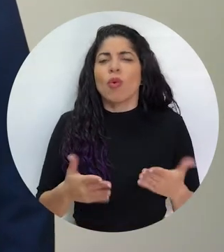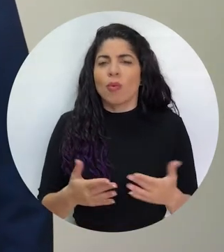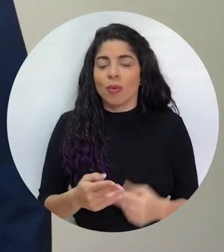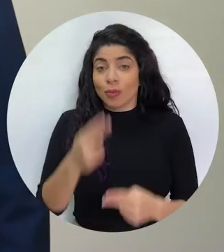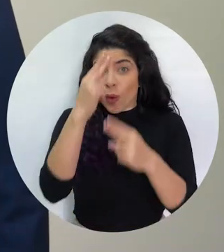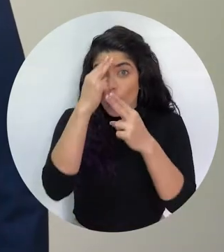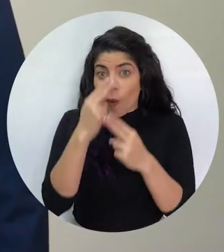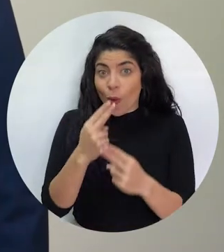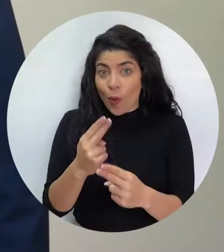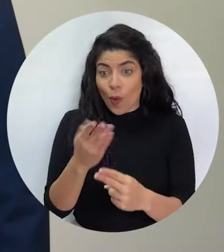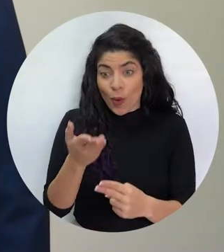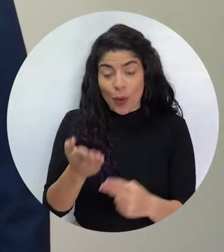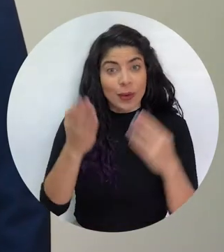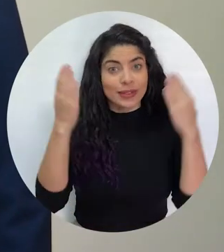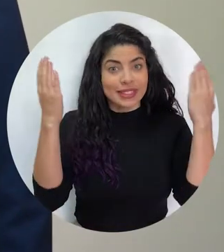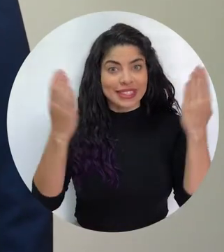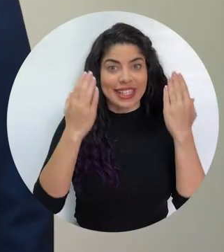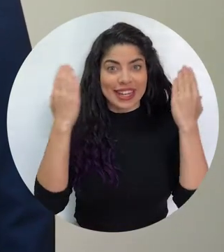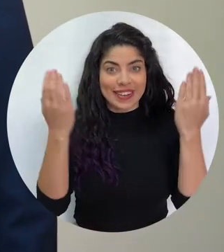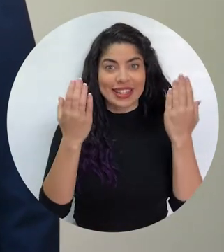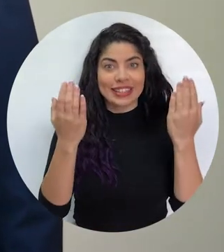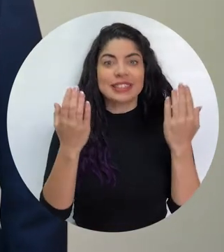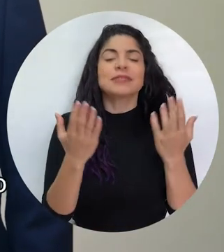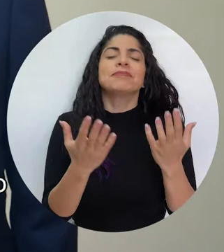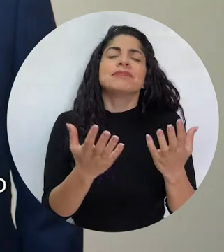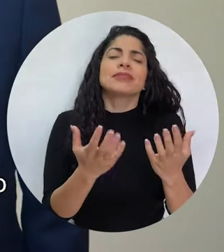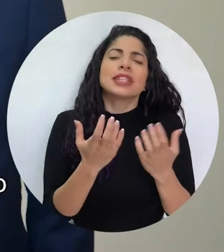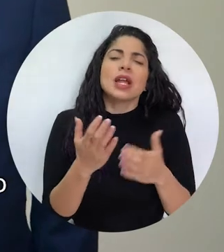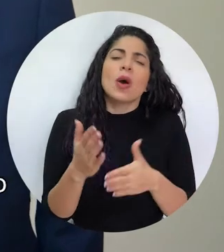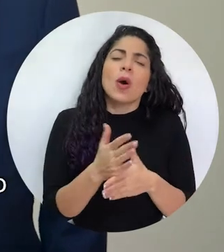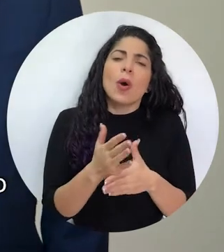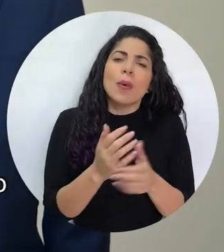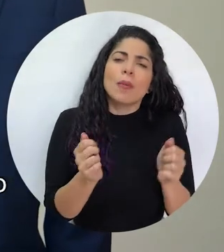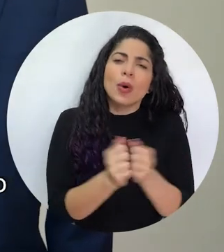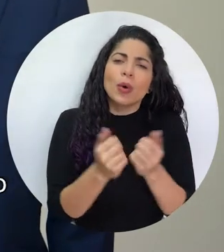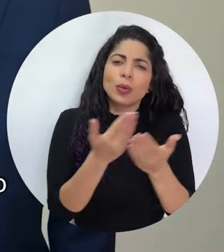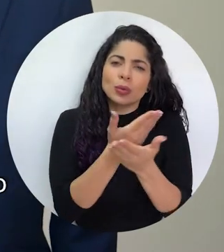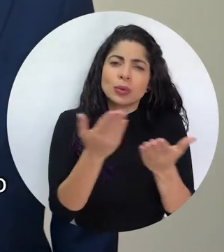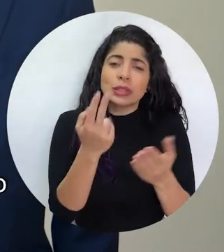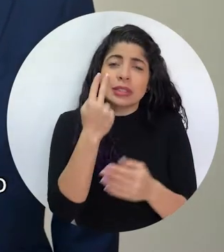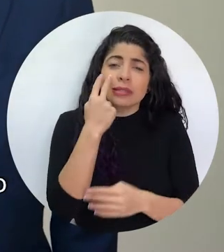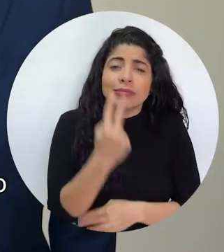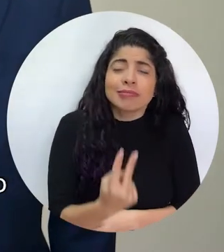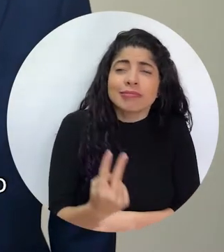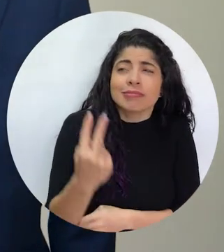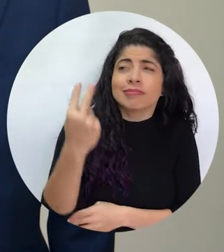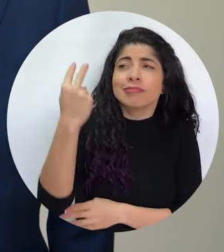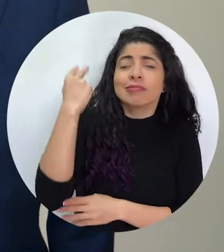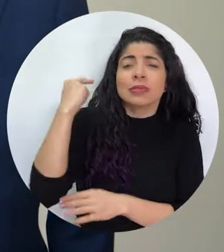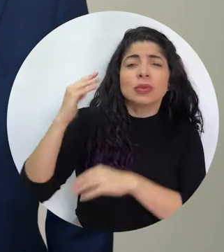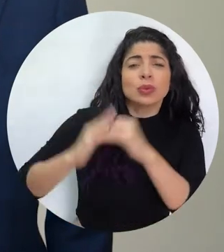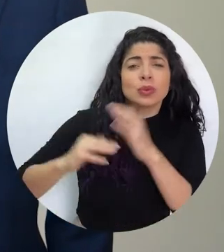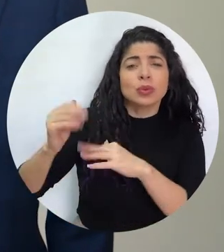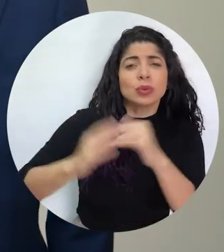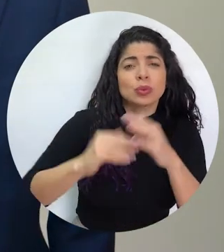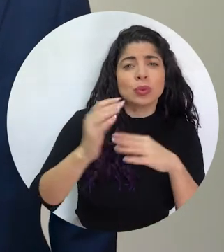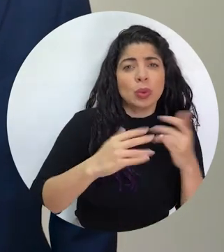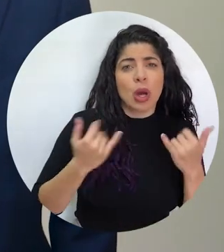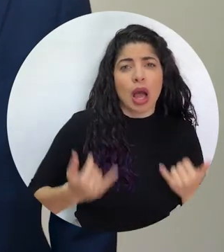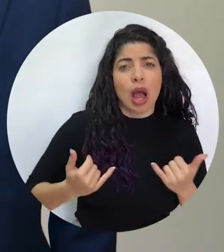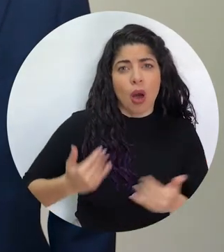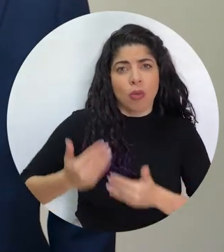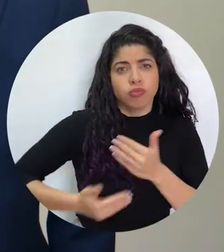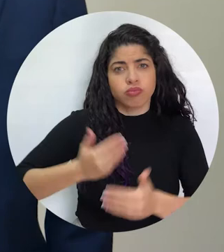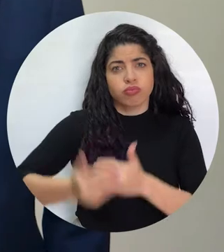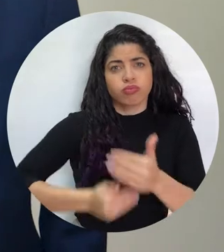En honor a esta celebración, queremos compartir con ustedes un repaso por las obras que tenemos